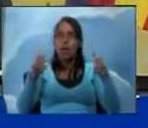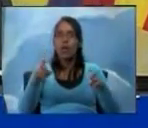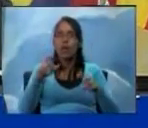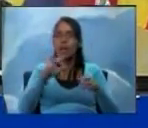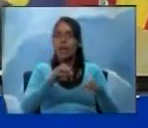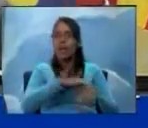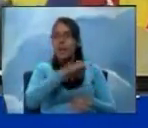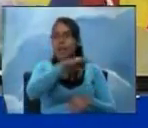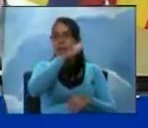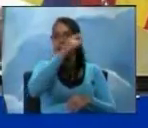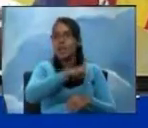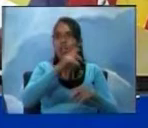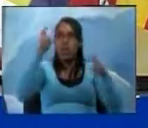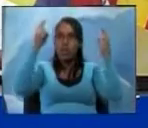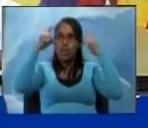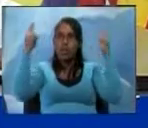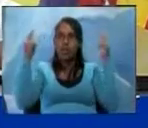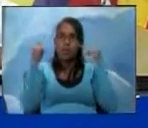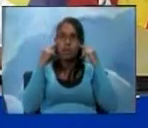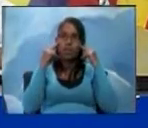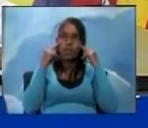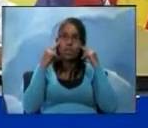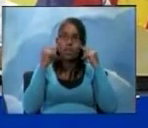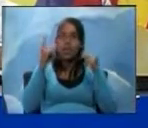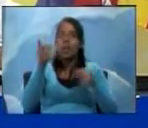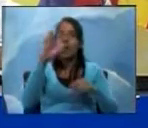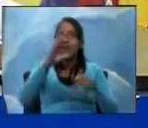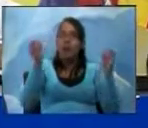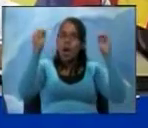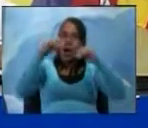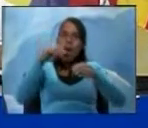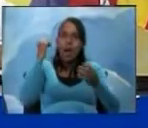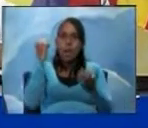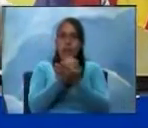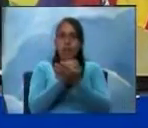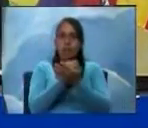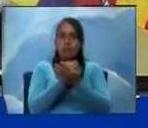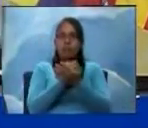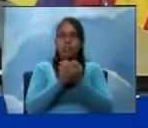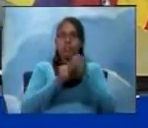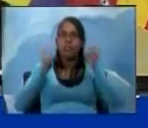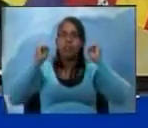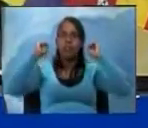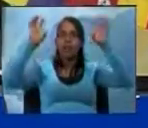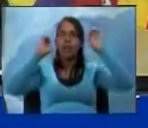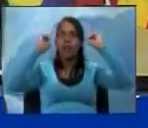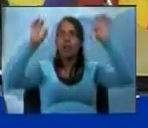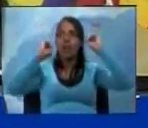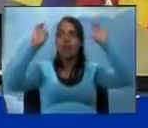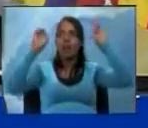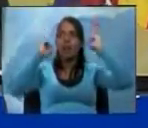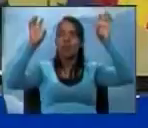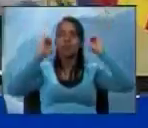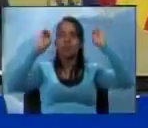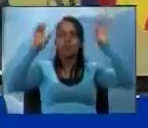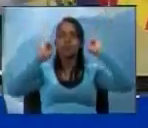el espíritu de nuestra mente. ¿Estás de acuerdo, cielito? Amén.